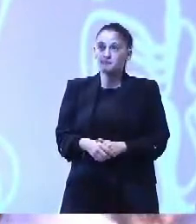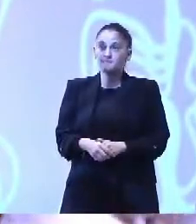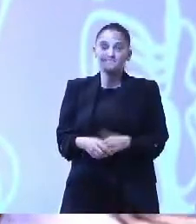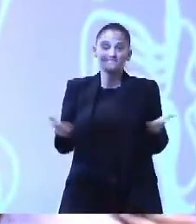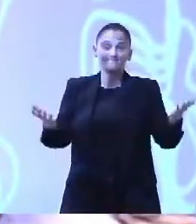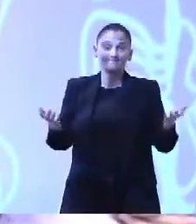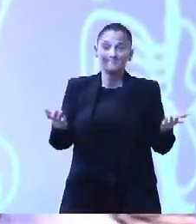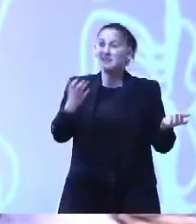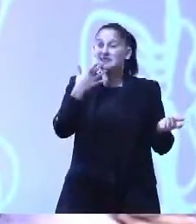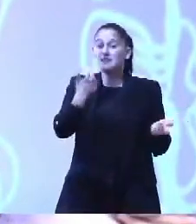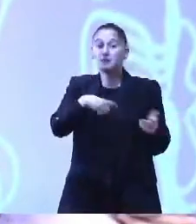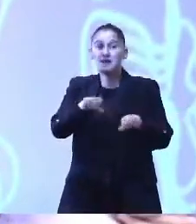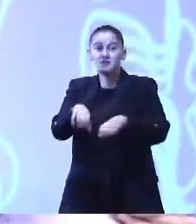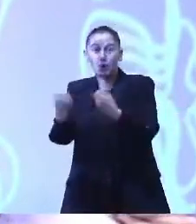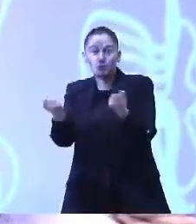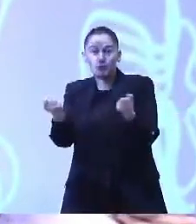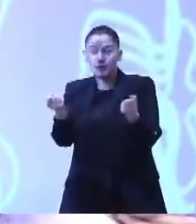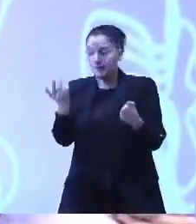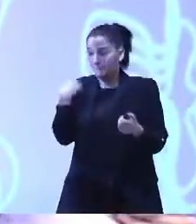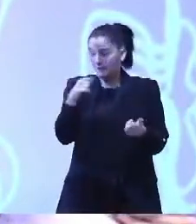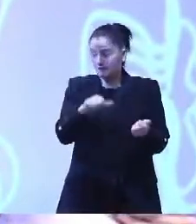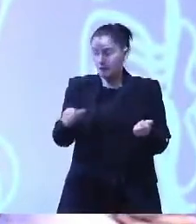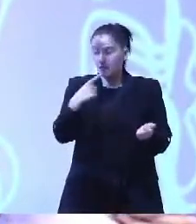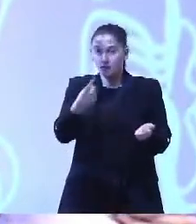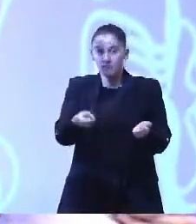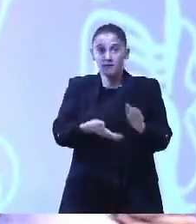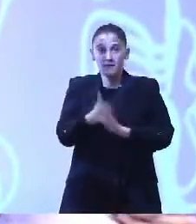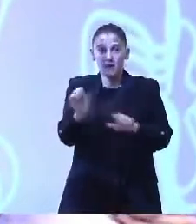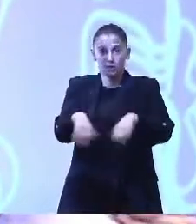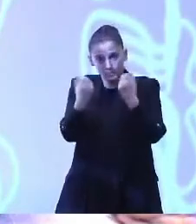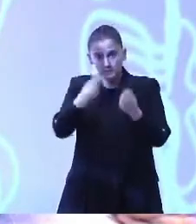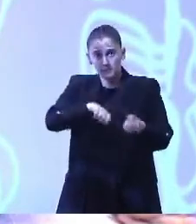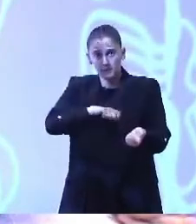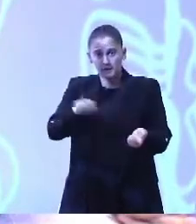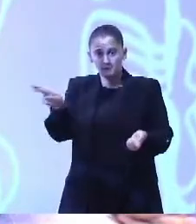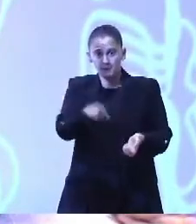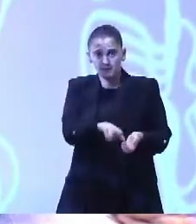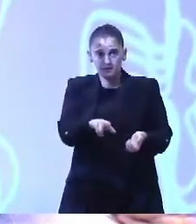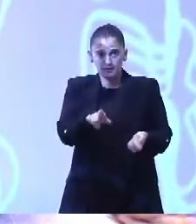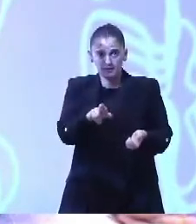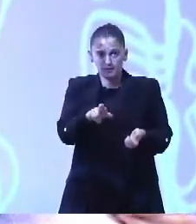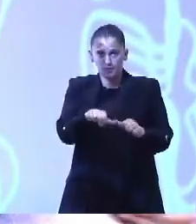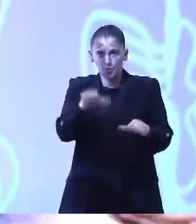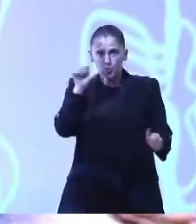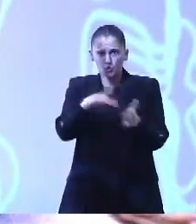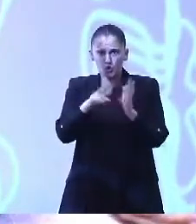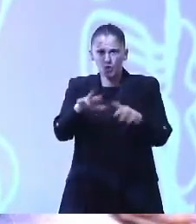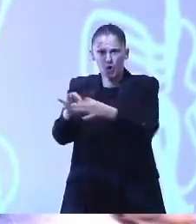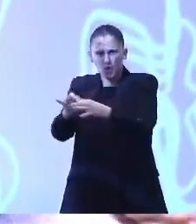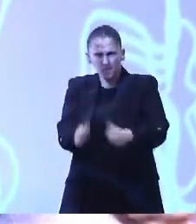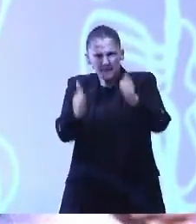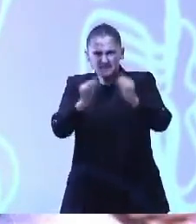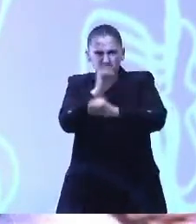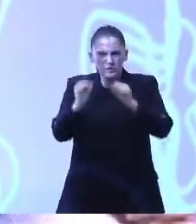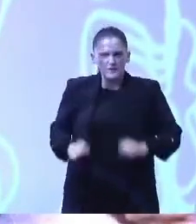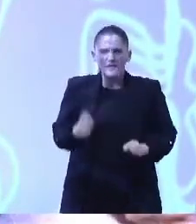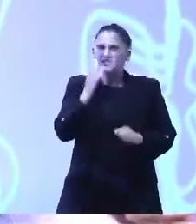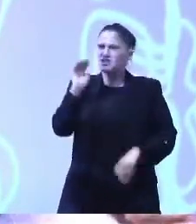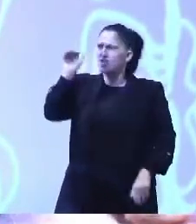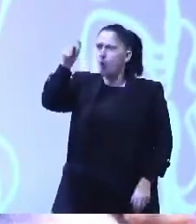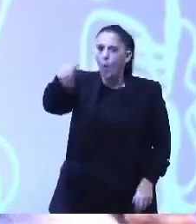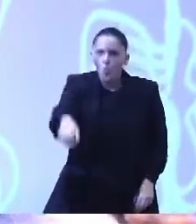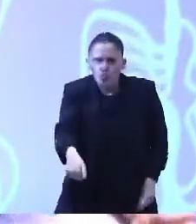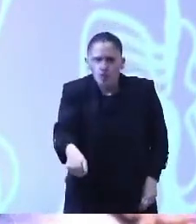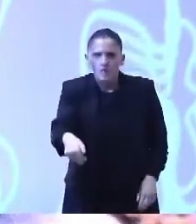Que si España se rompe, esta semana decían también que se rompía España, no ha estado más unida que nunca. Que si España se hunde,